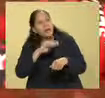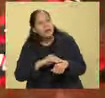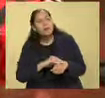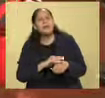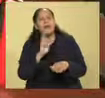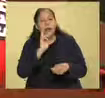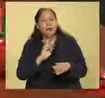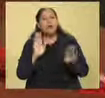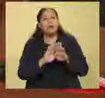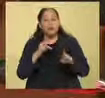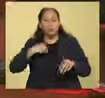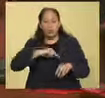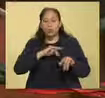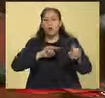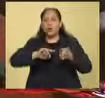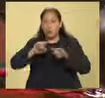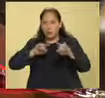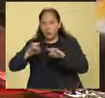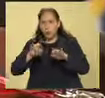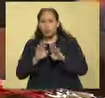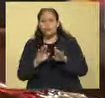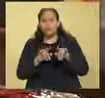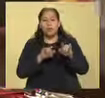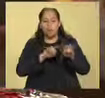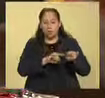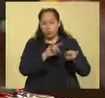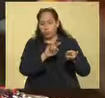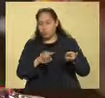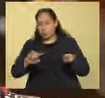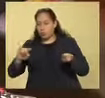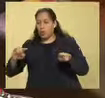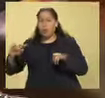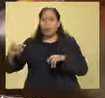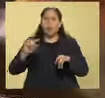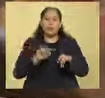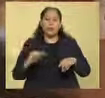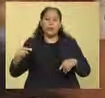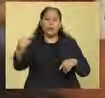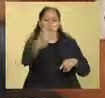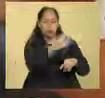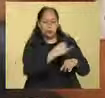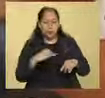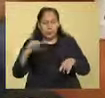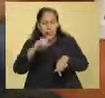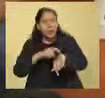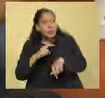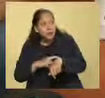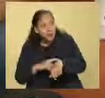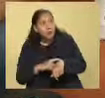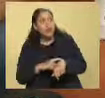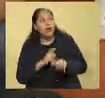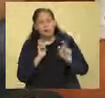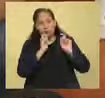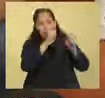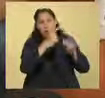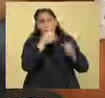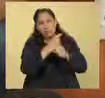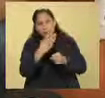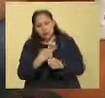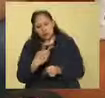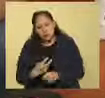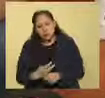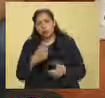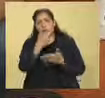van a ver cómo vamos a arrancar este un coche por vuelta les toman tiempo y ahí se se determina el orden de la parrilla